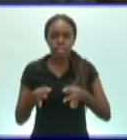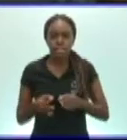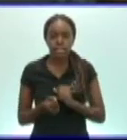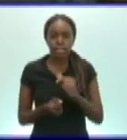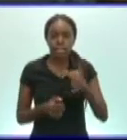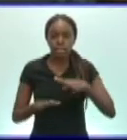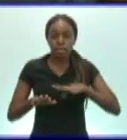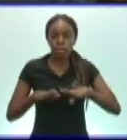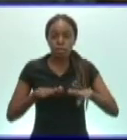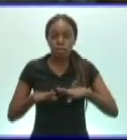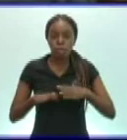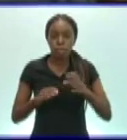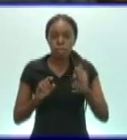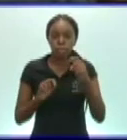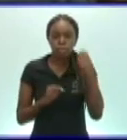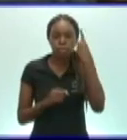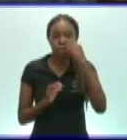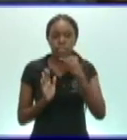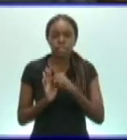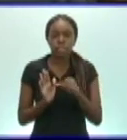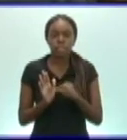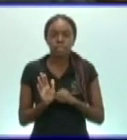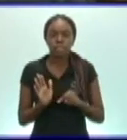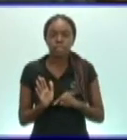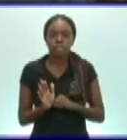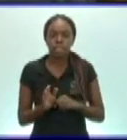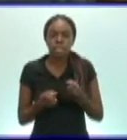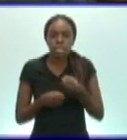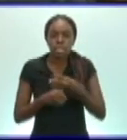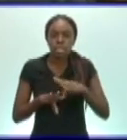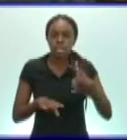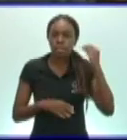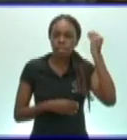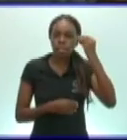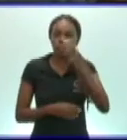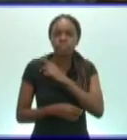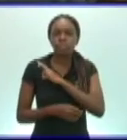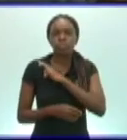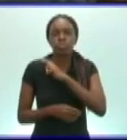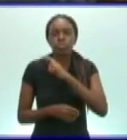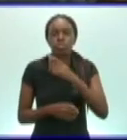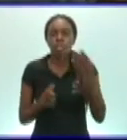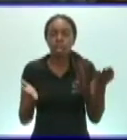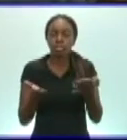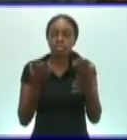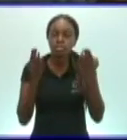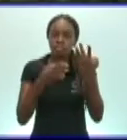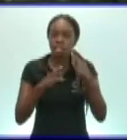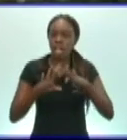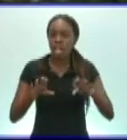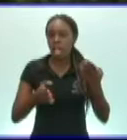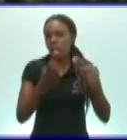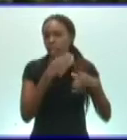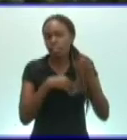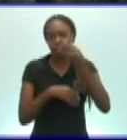movimiento viene a demostrar la radicalización del pensamiento revolucionario que se había desarrollado en estos